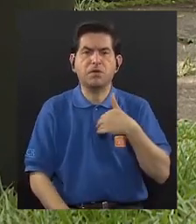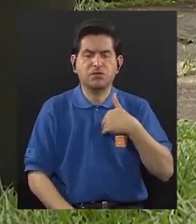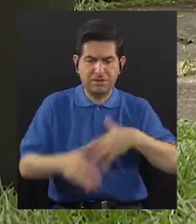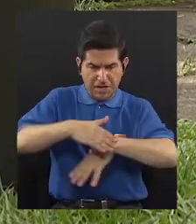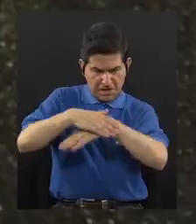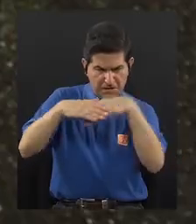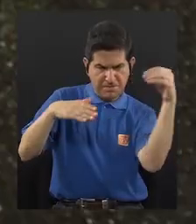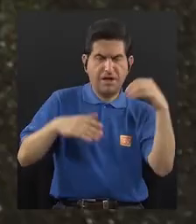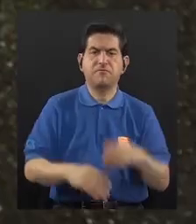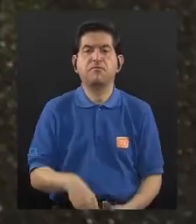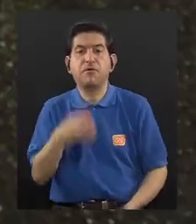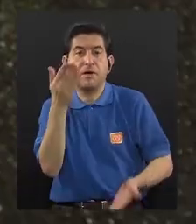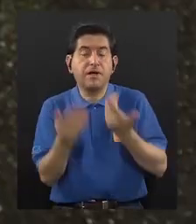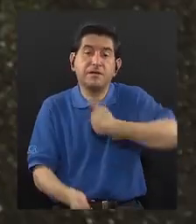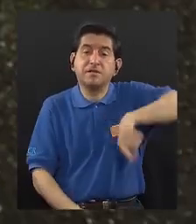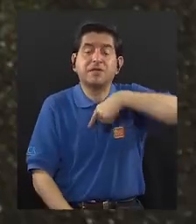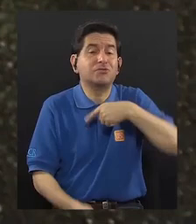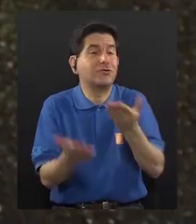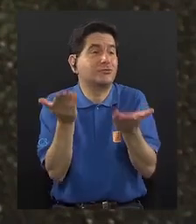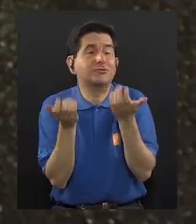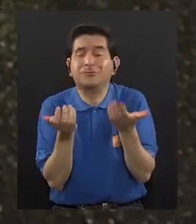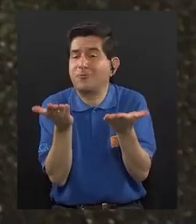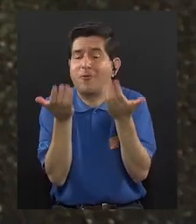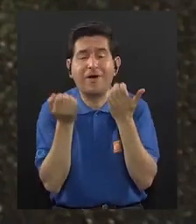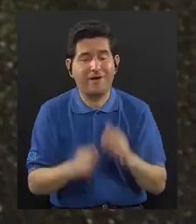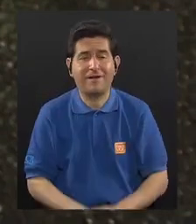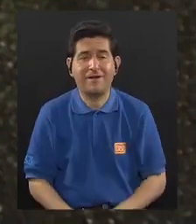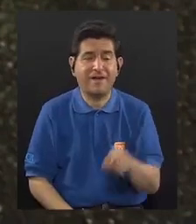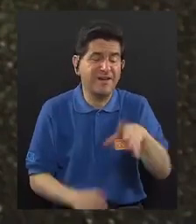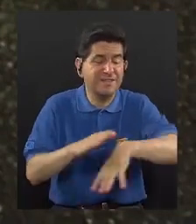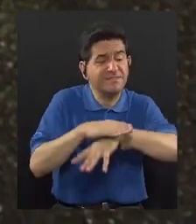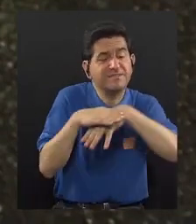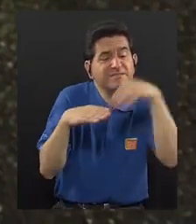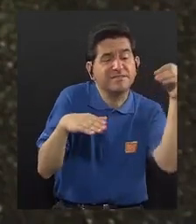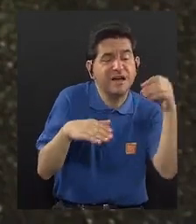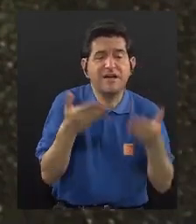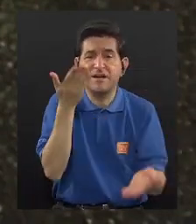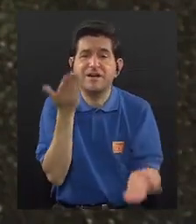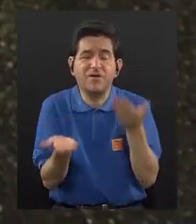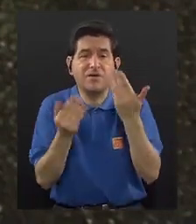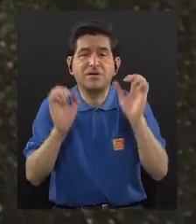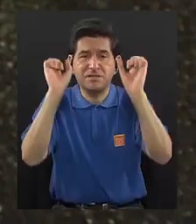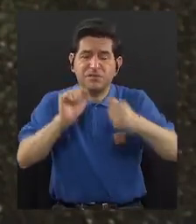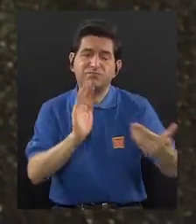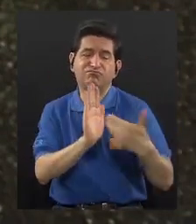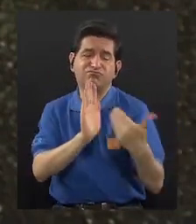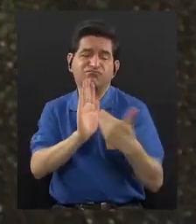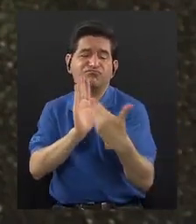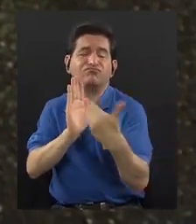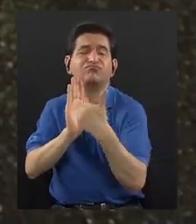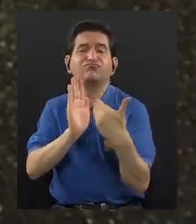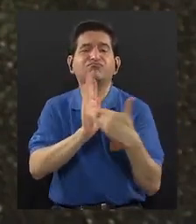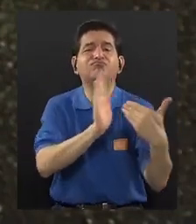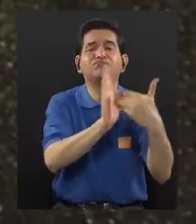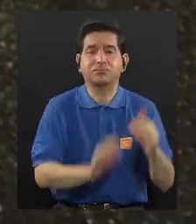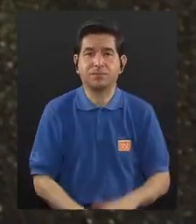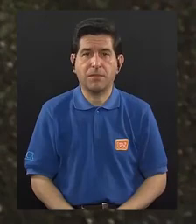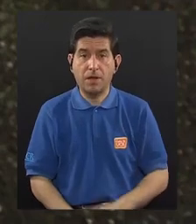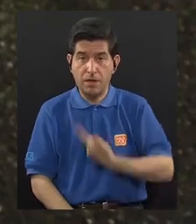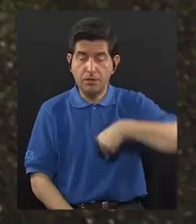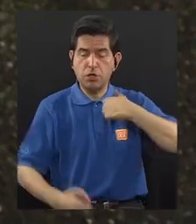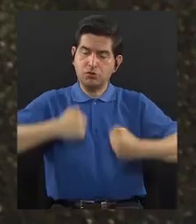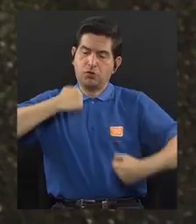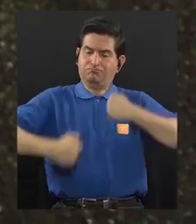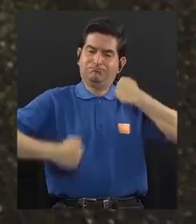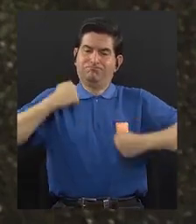vienen de afuera que son los que tal vez nosotros no deseamos porque son externos porque son los que tal vez podrían hacernos daño entonces